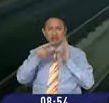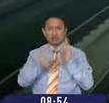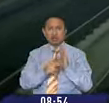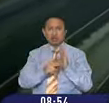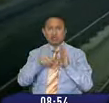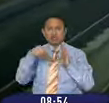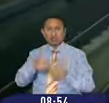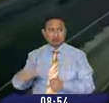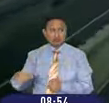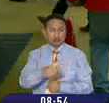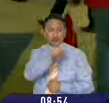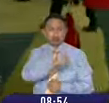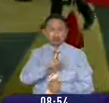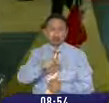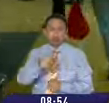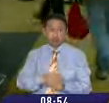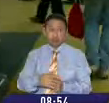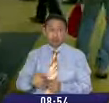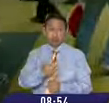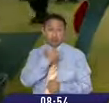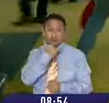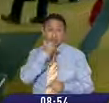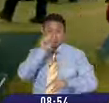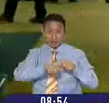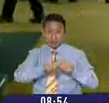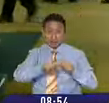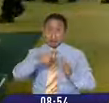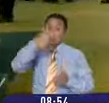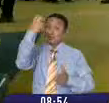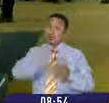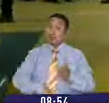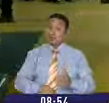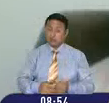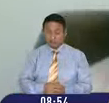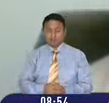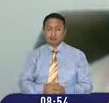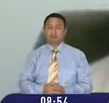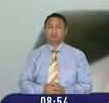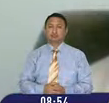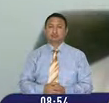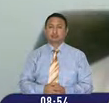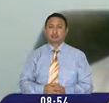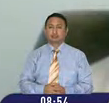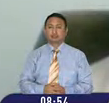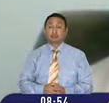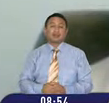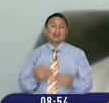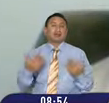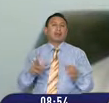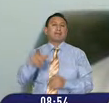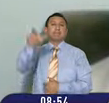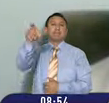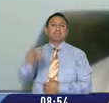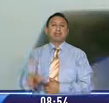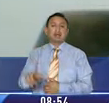que sancione a los usuarios que atenten contra las instalaciones del Metro de Quito. Es decir, si alguien